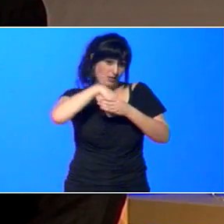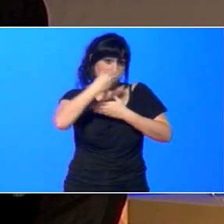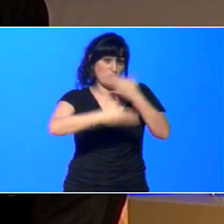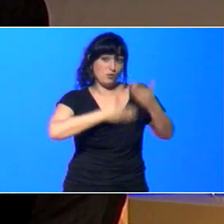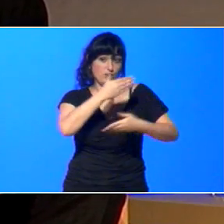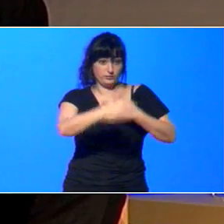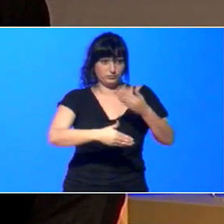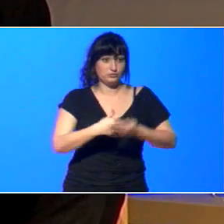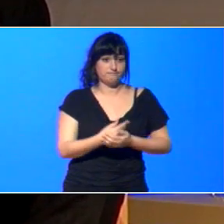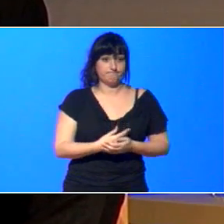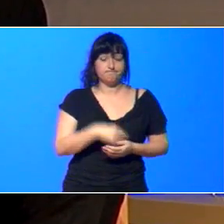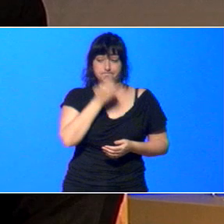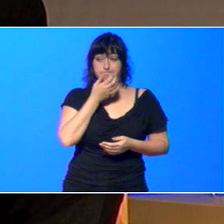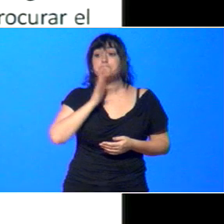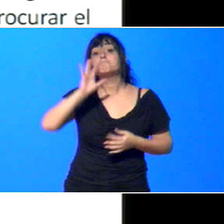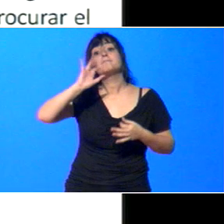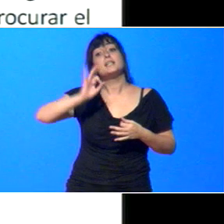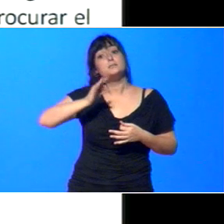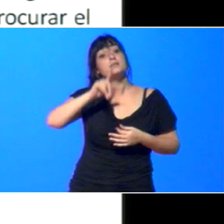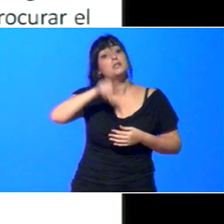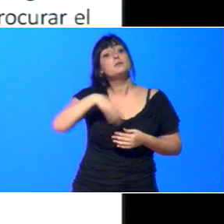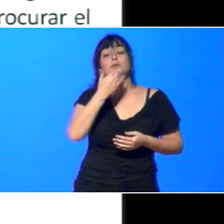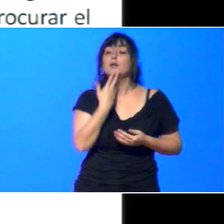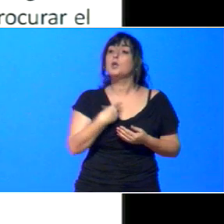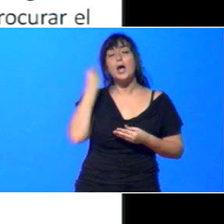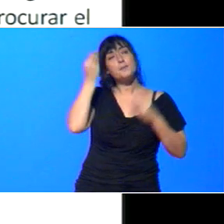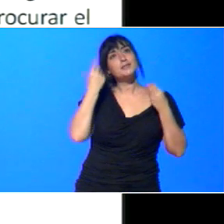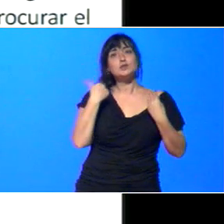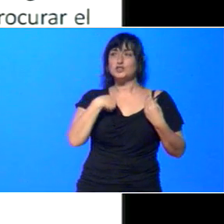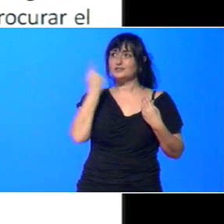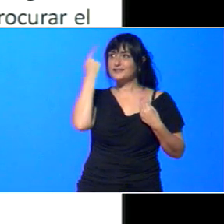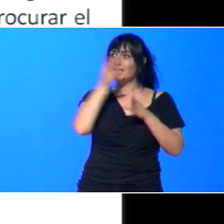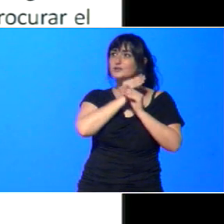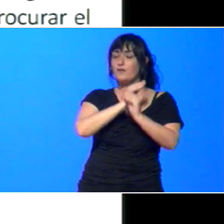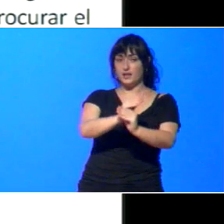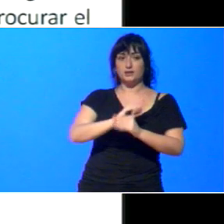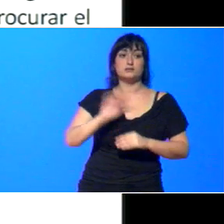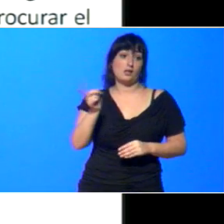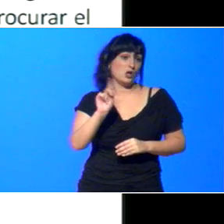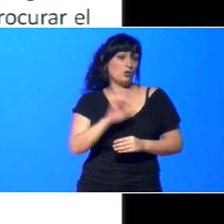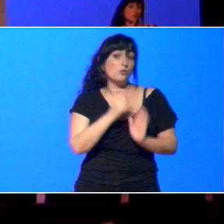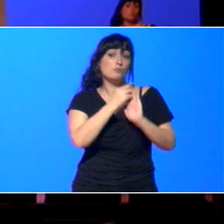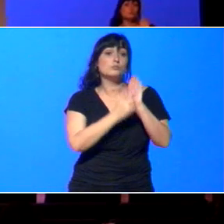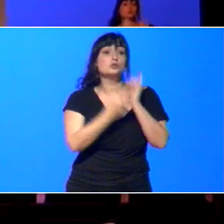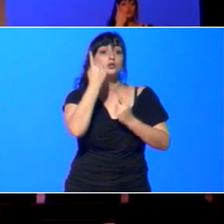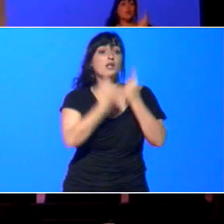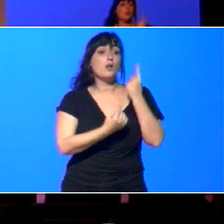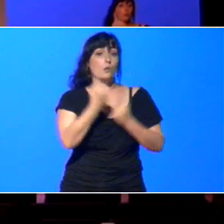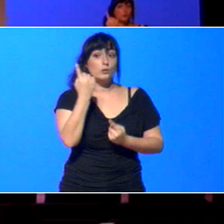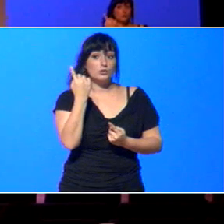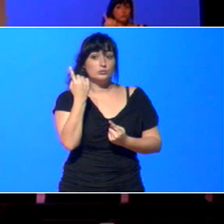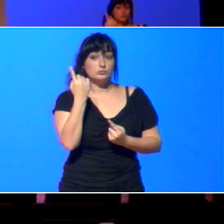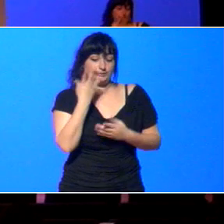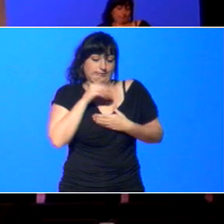cierto también que sabemos que con saber no es suficiente, ¿de acuerdo? Algunas claves que mi